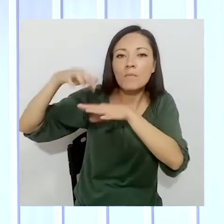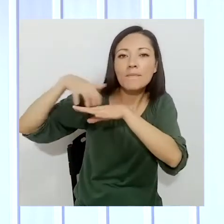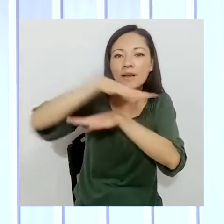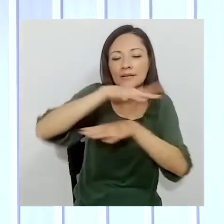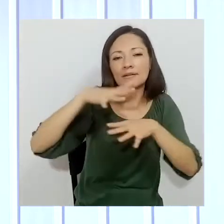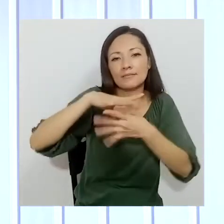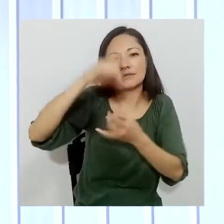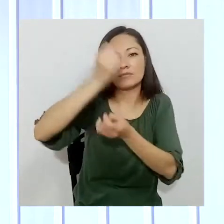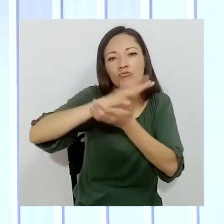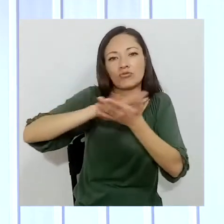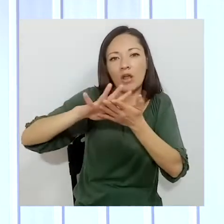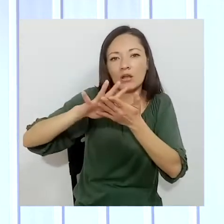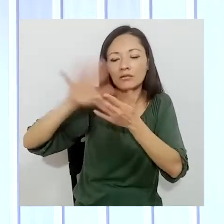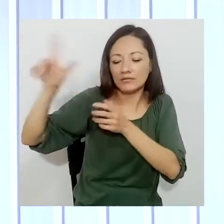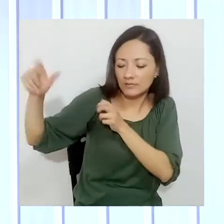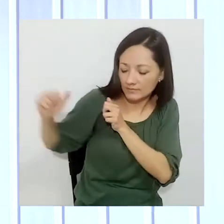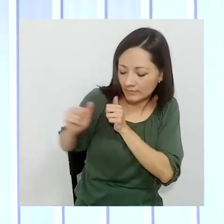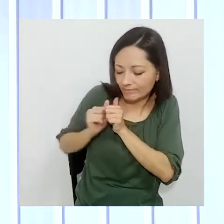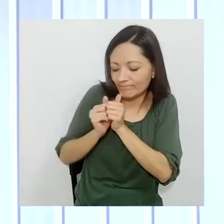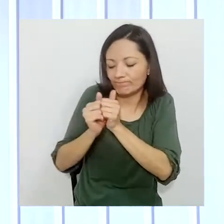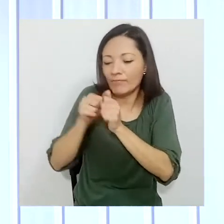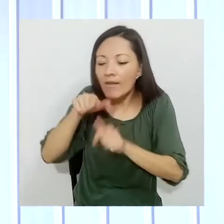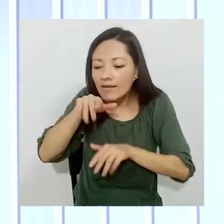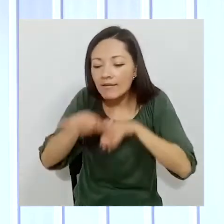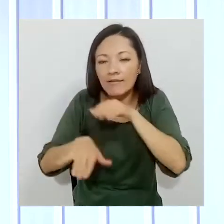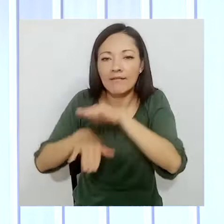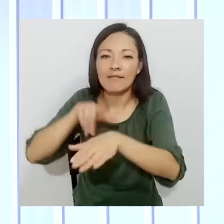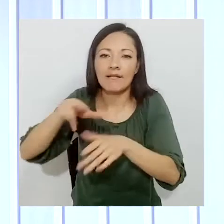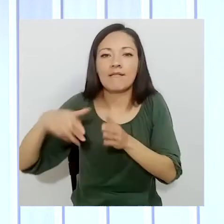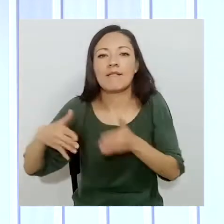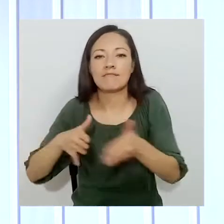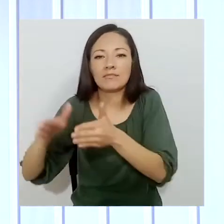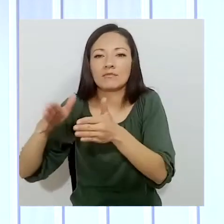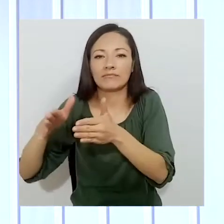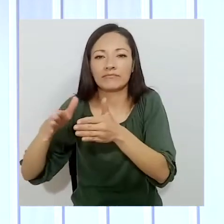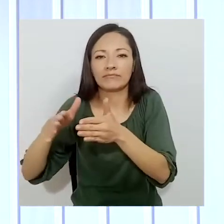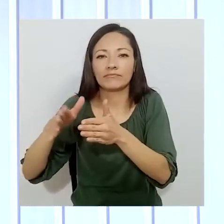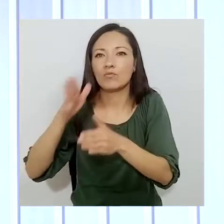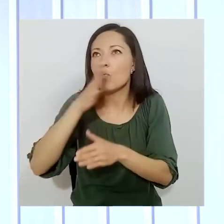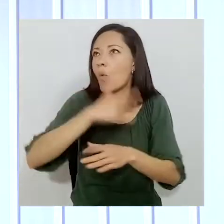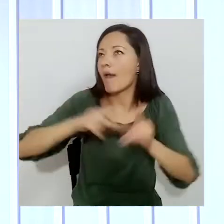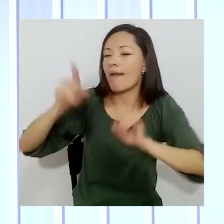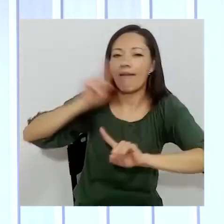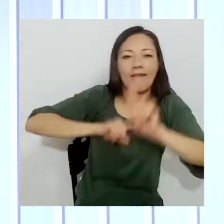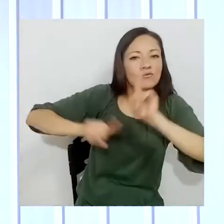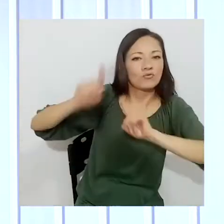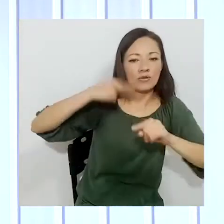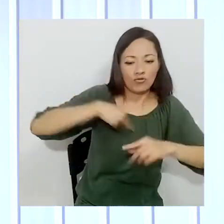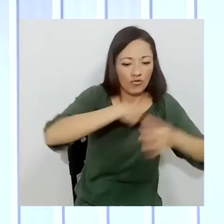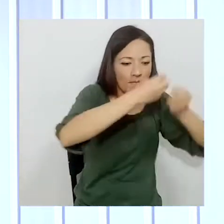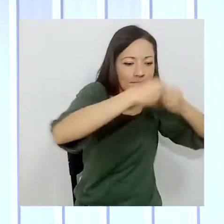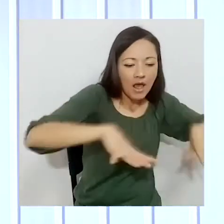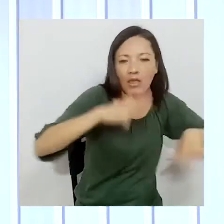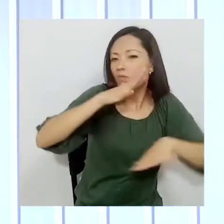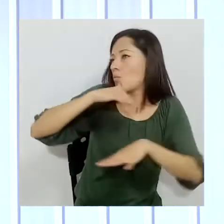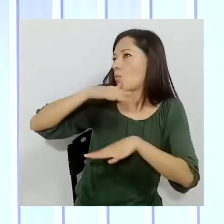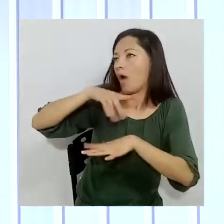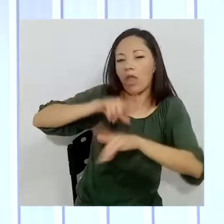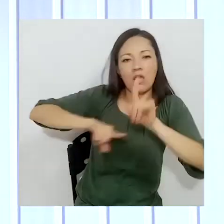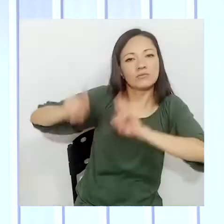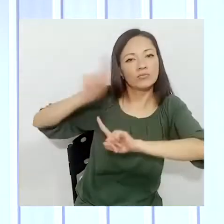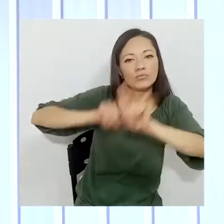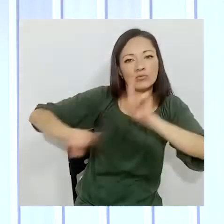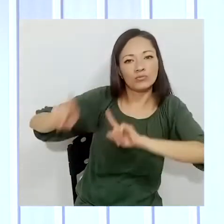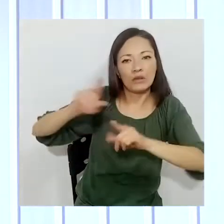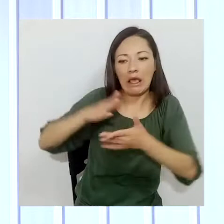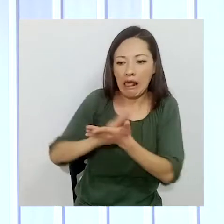enviado a tu Espíritu Santo para que nos acompañe durante ese camino, Señor. De modo que no hay excusa para perderse, Señor. No hay